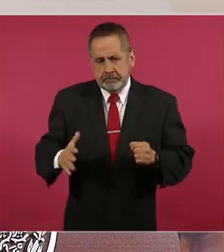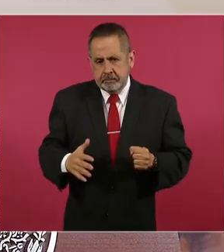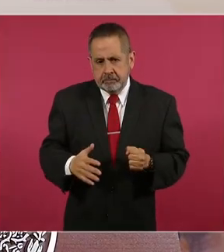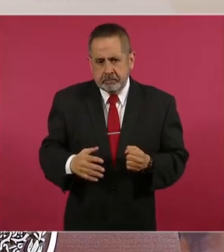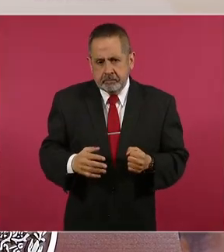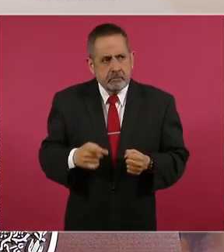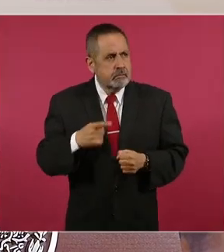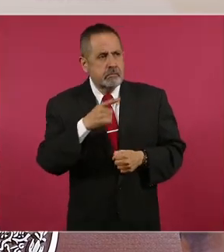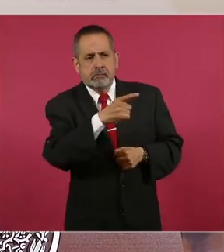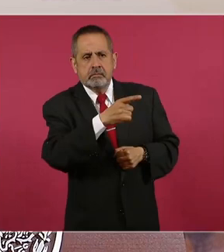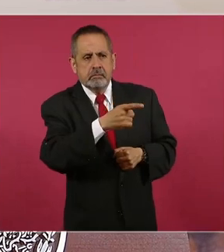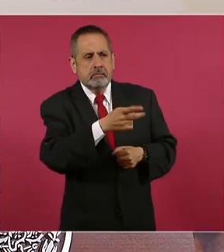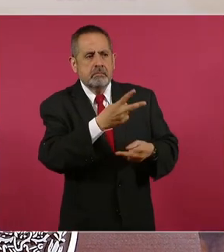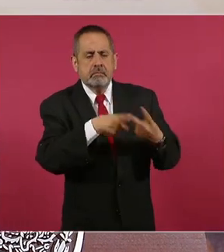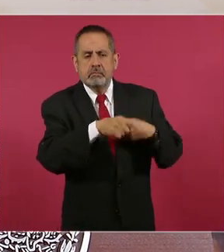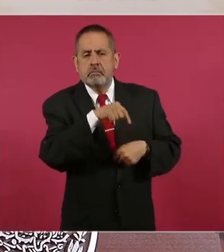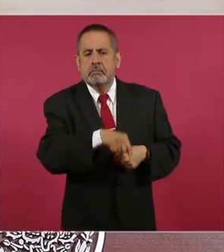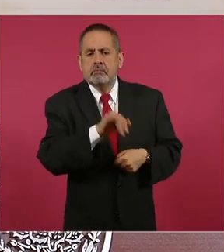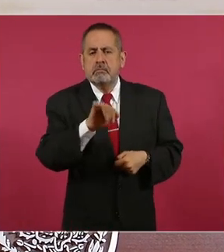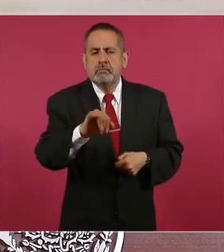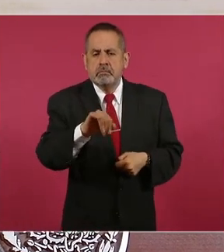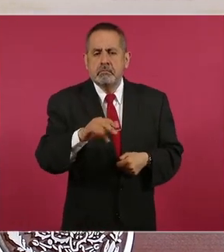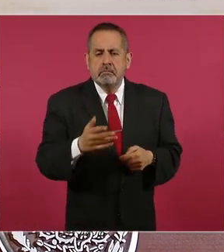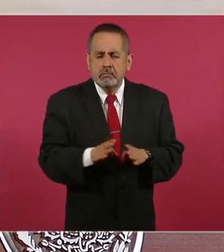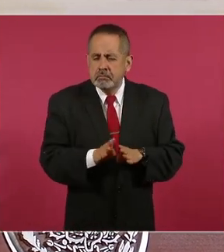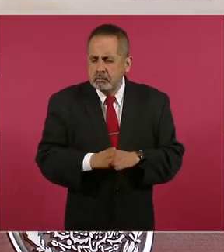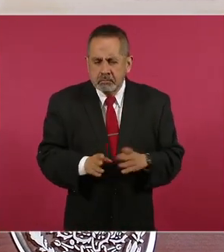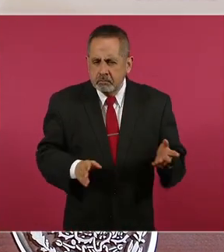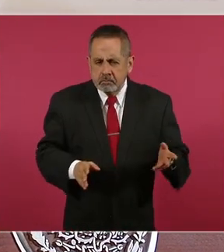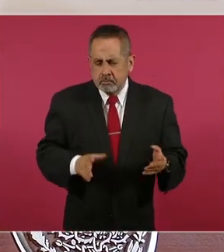Eso no se, se debe de hacer.